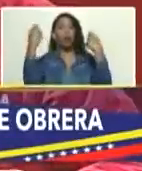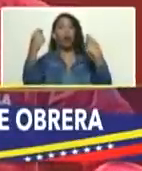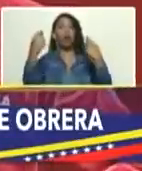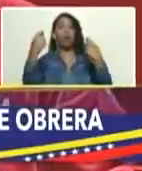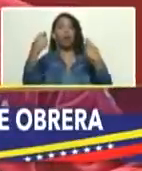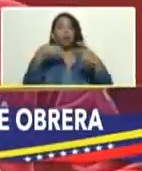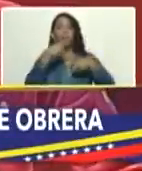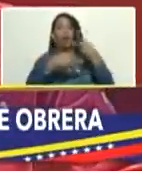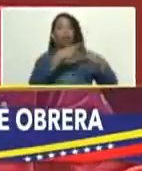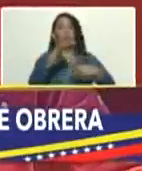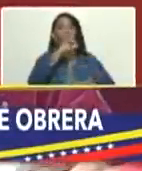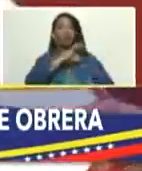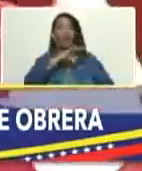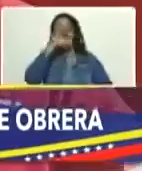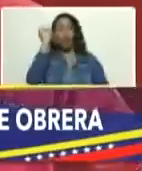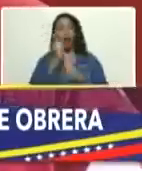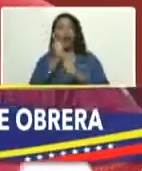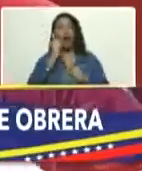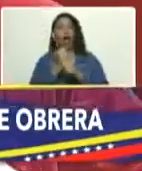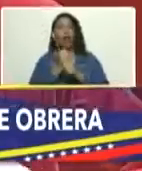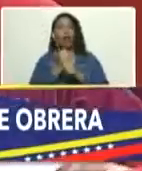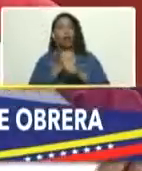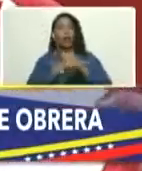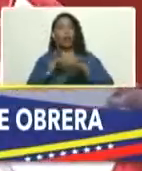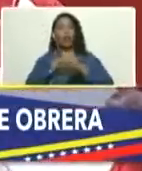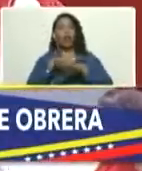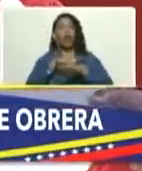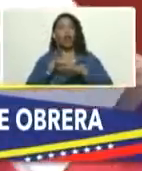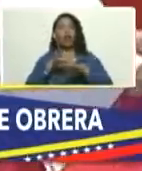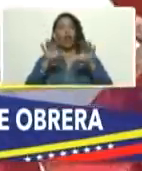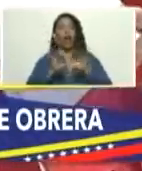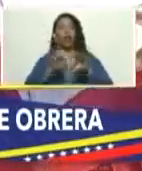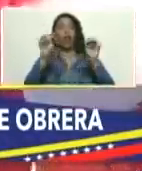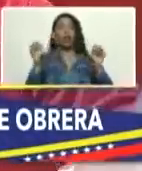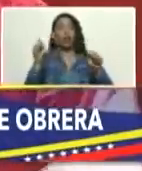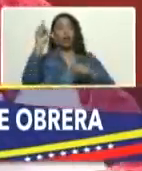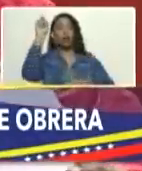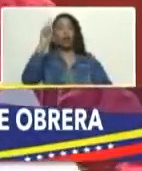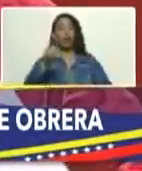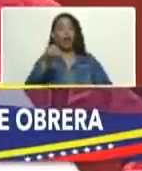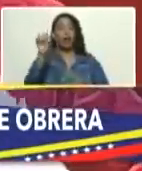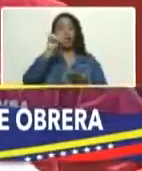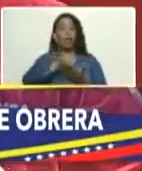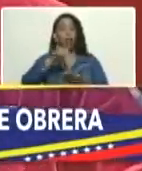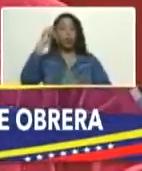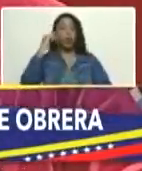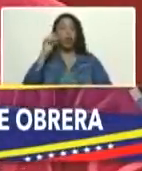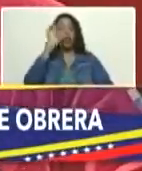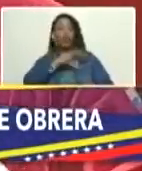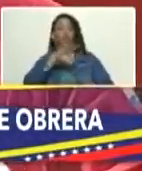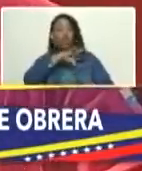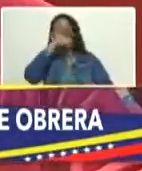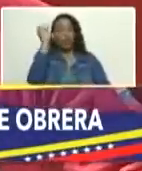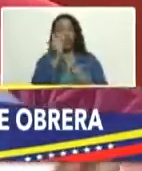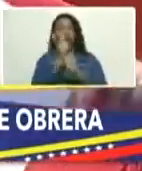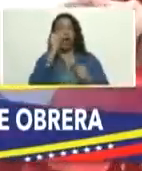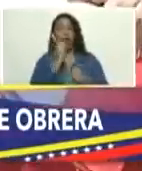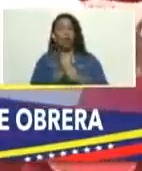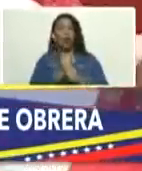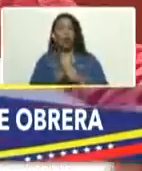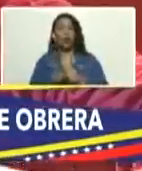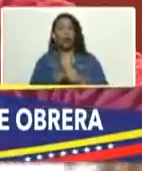el Proceso Social del Trabajo, del Ministerio para la Educación y también la Central Bolivariana Socialista de Trabajadores